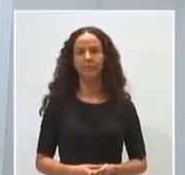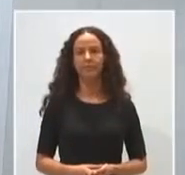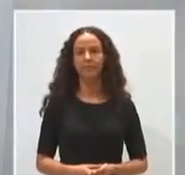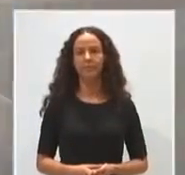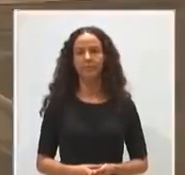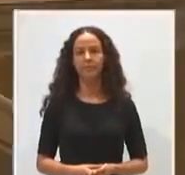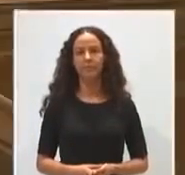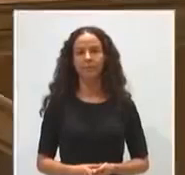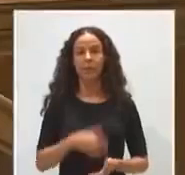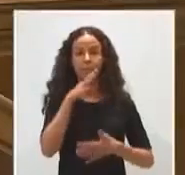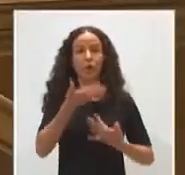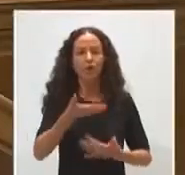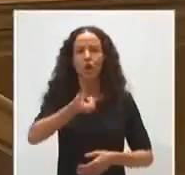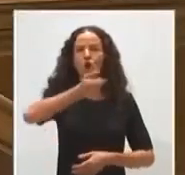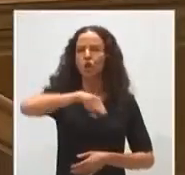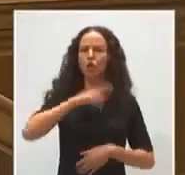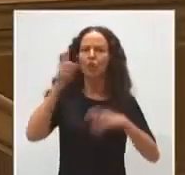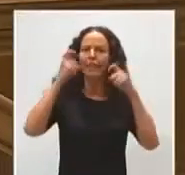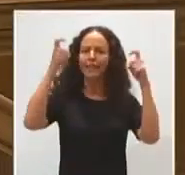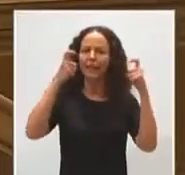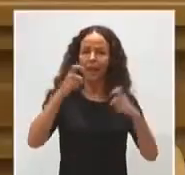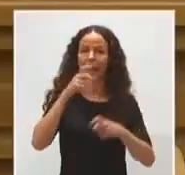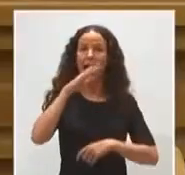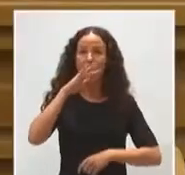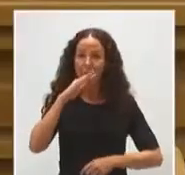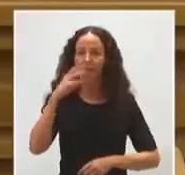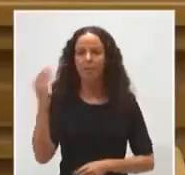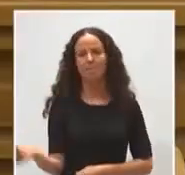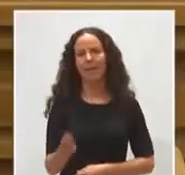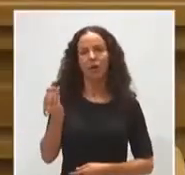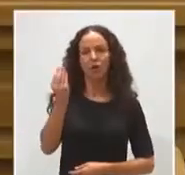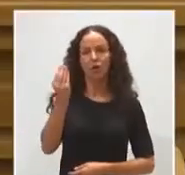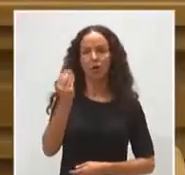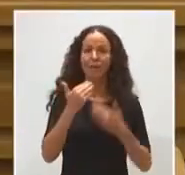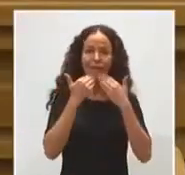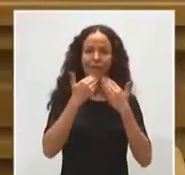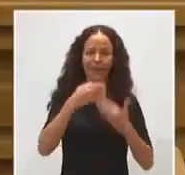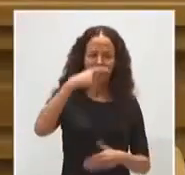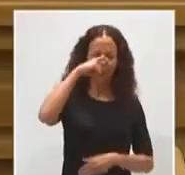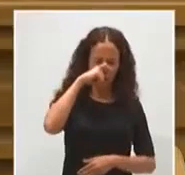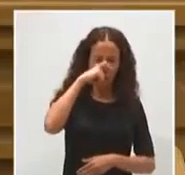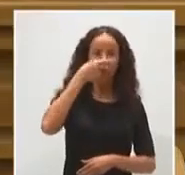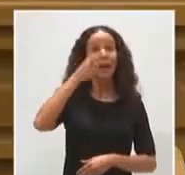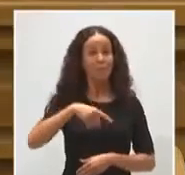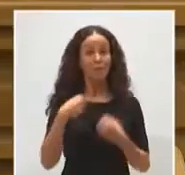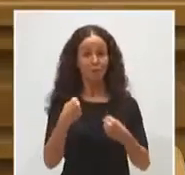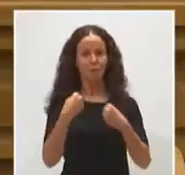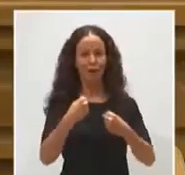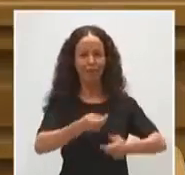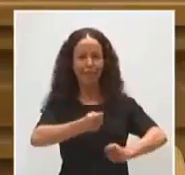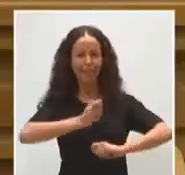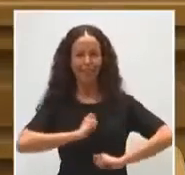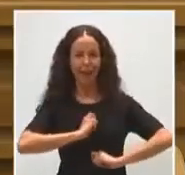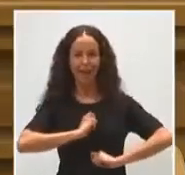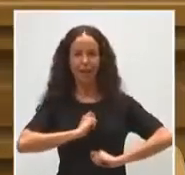vamos a intentar salir mejor todavía con ese recuerdo y con la fuerza que nos da lo que esa gente ha hecho